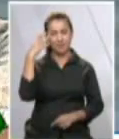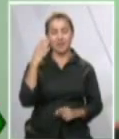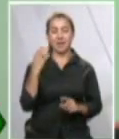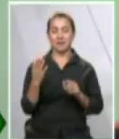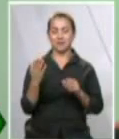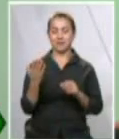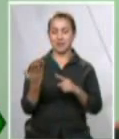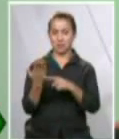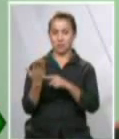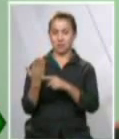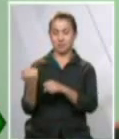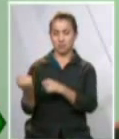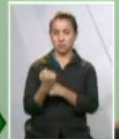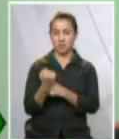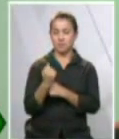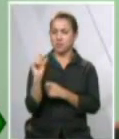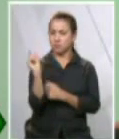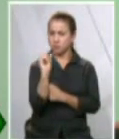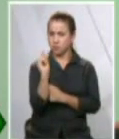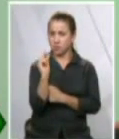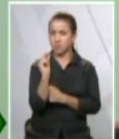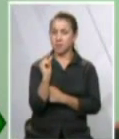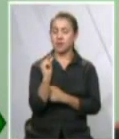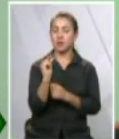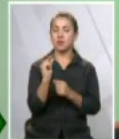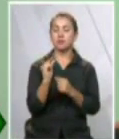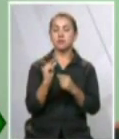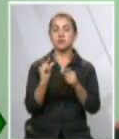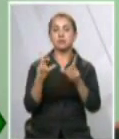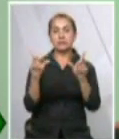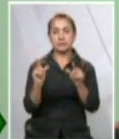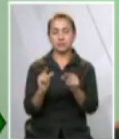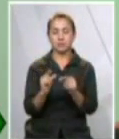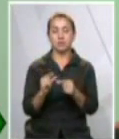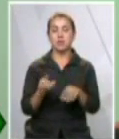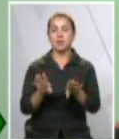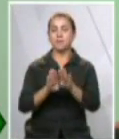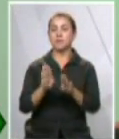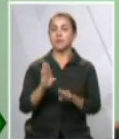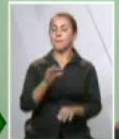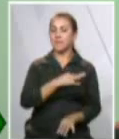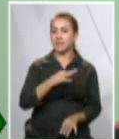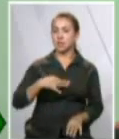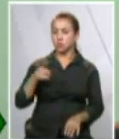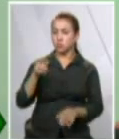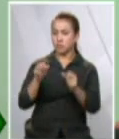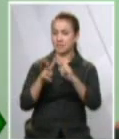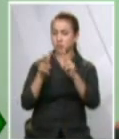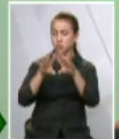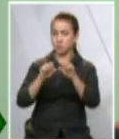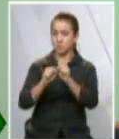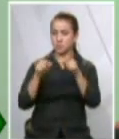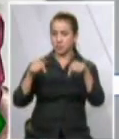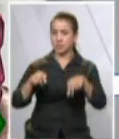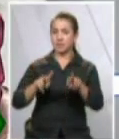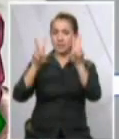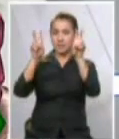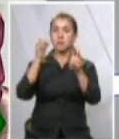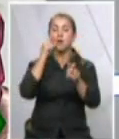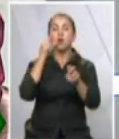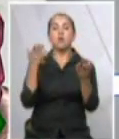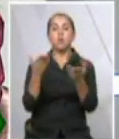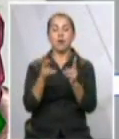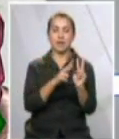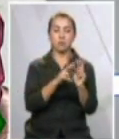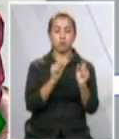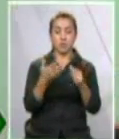Perfecto. Brevemente, para ir cerrando, ministro, si usted pudiera hacer un compromiso respecto a este tema, ¿cuál sería?